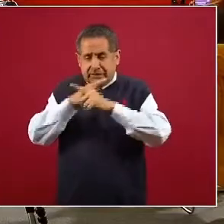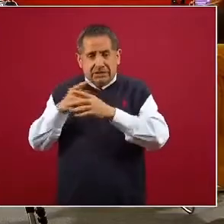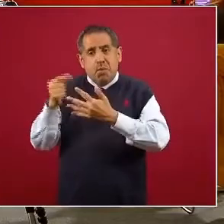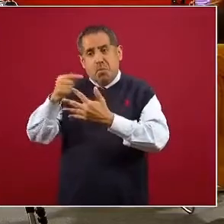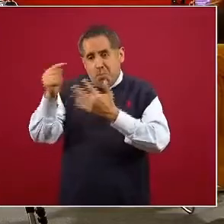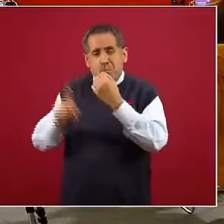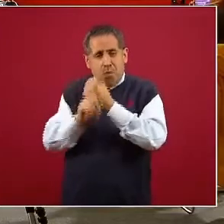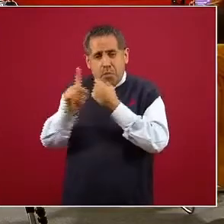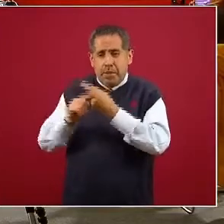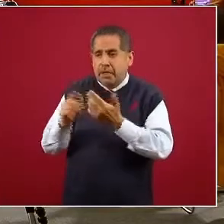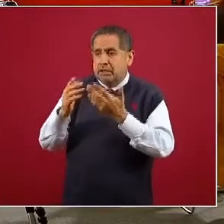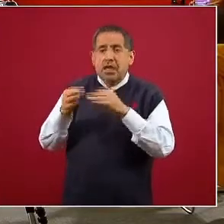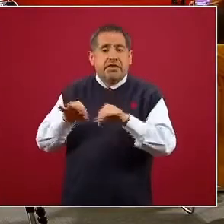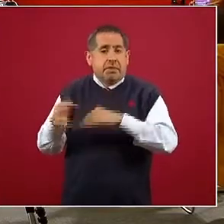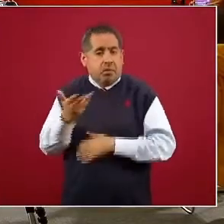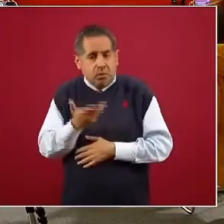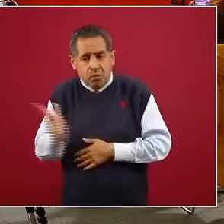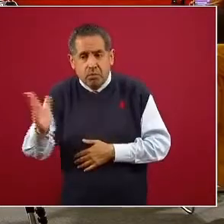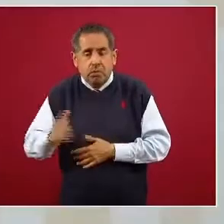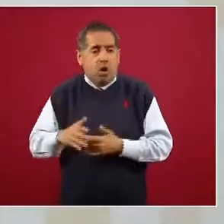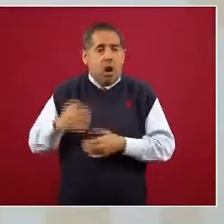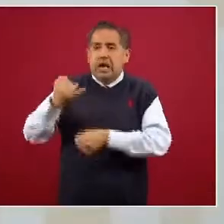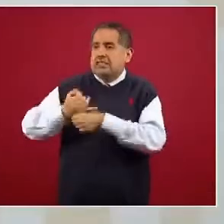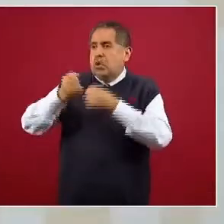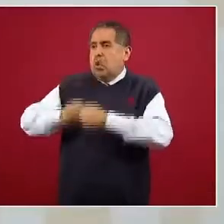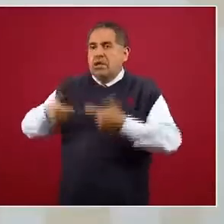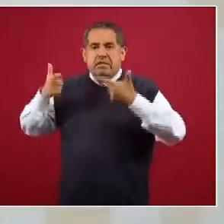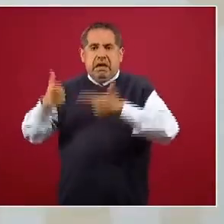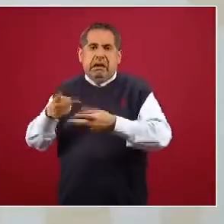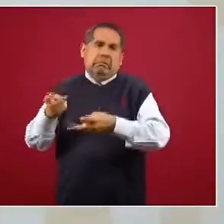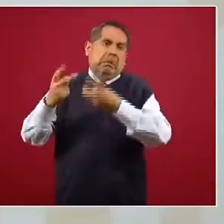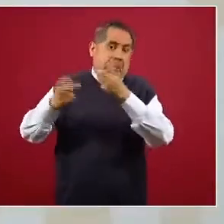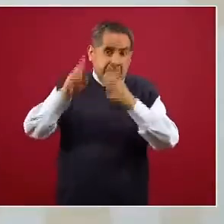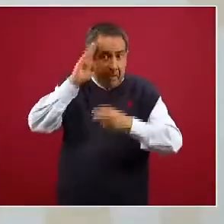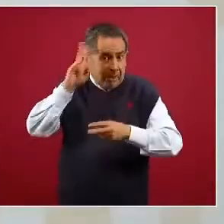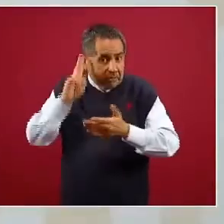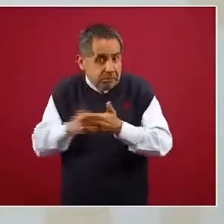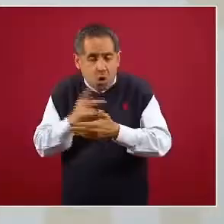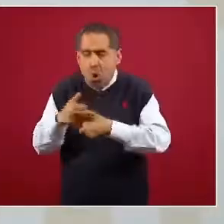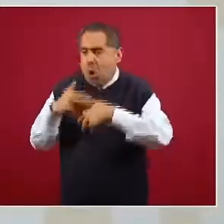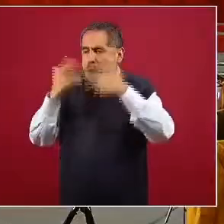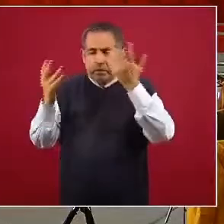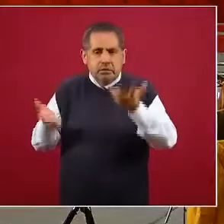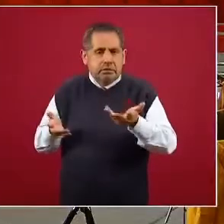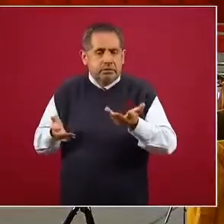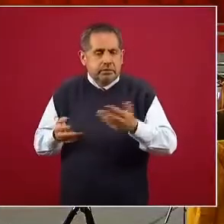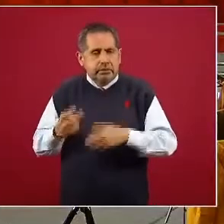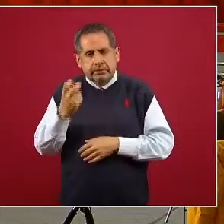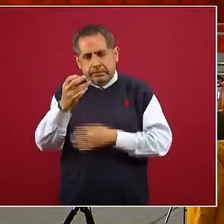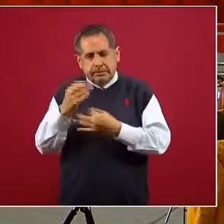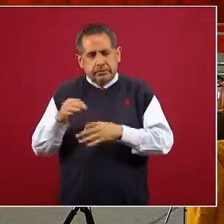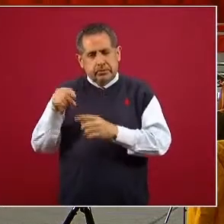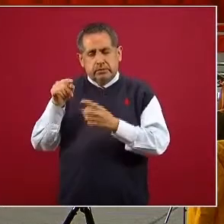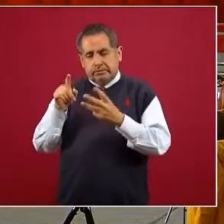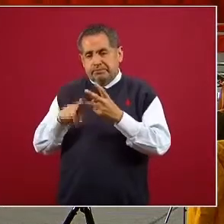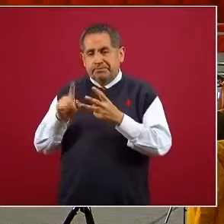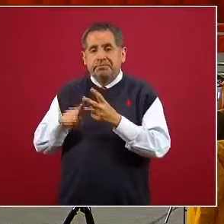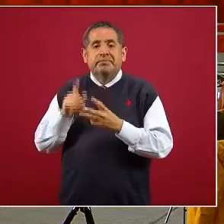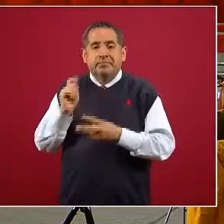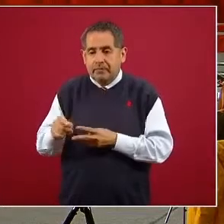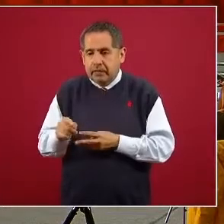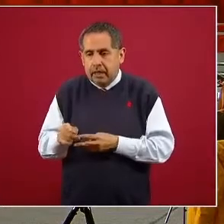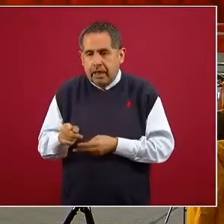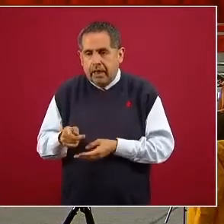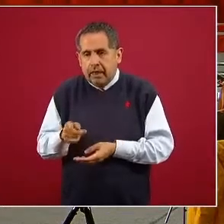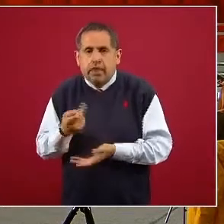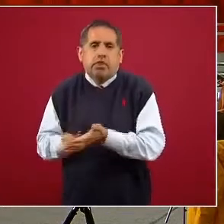ramificaciones: desempleo, aumento de la inseguridad pública, etcétera, etcétera. Y en última instancia repercuten sobre la